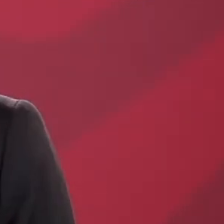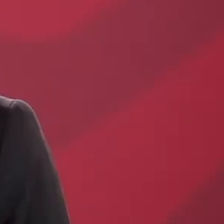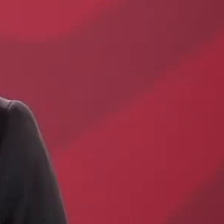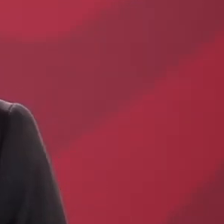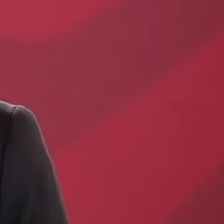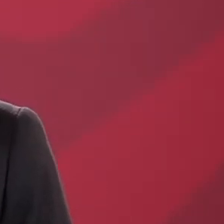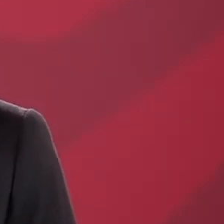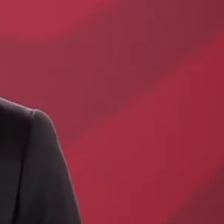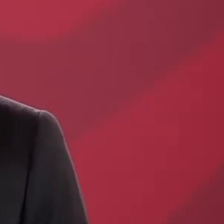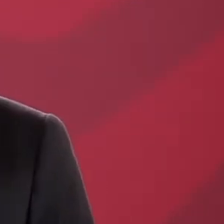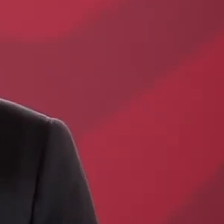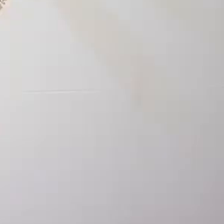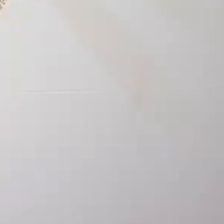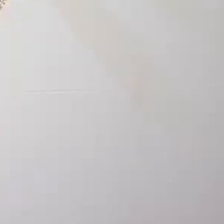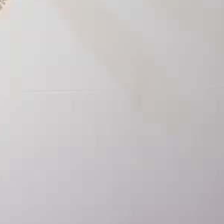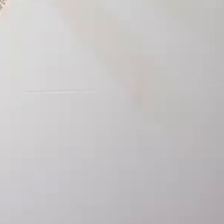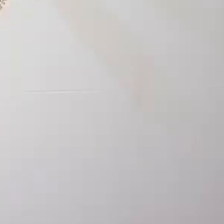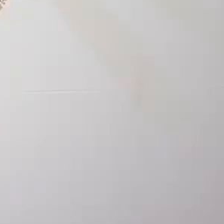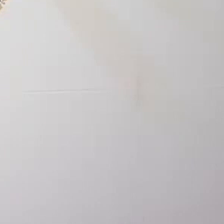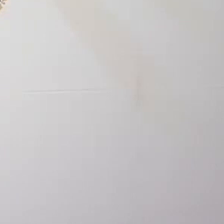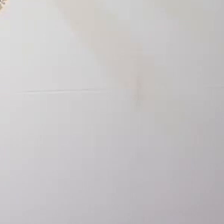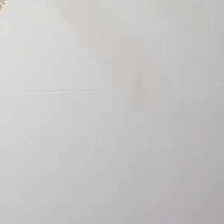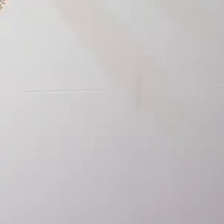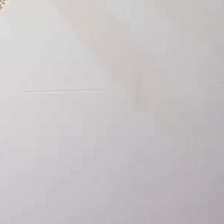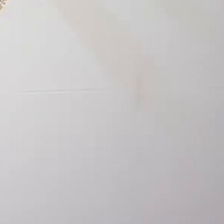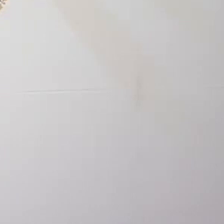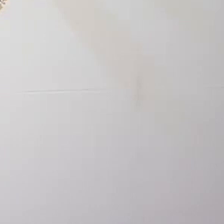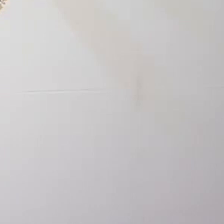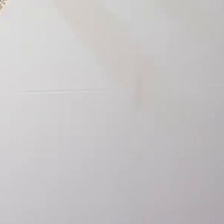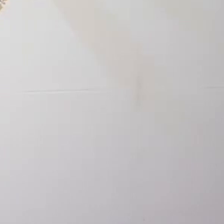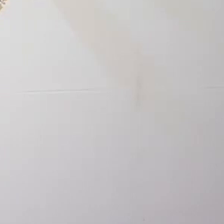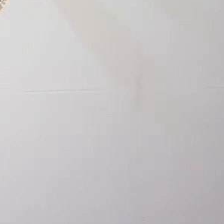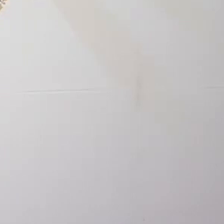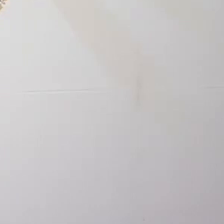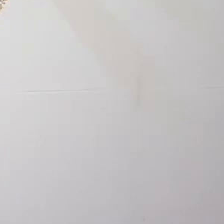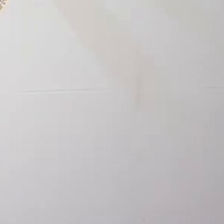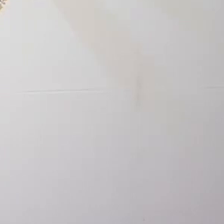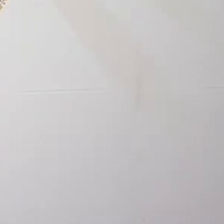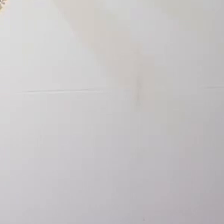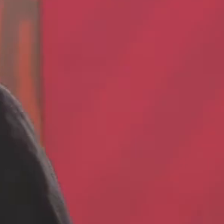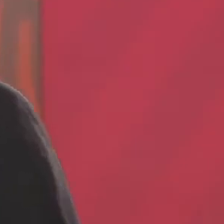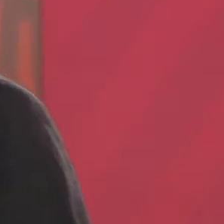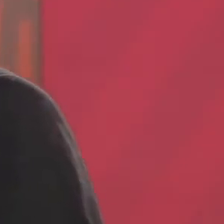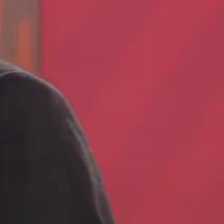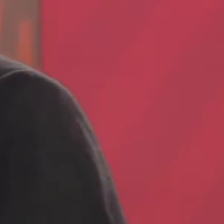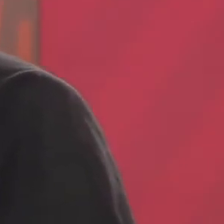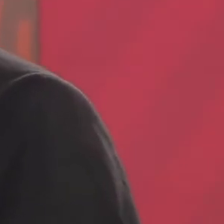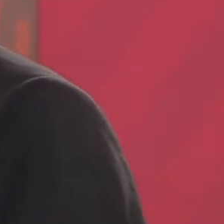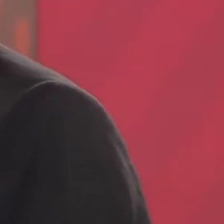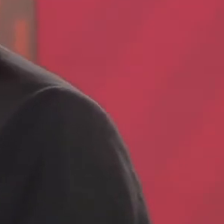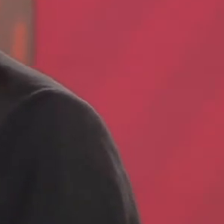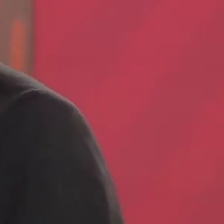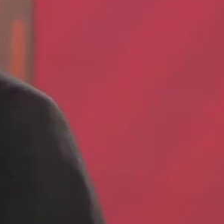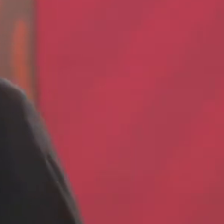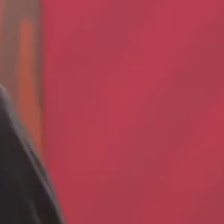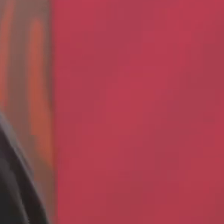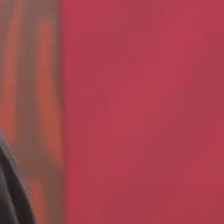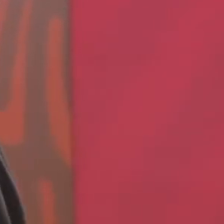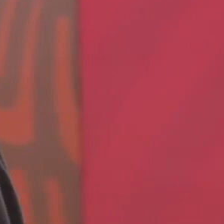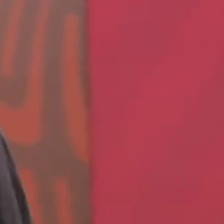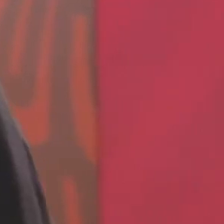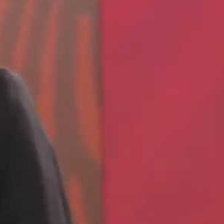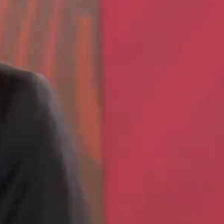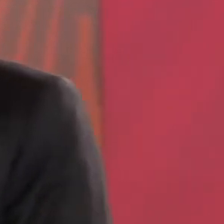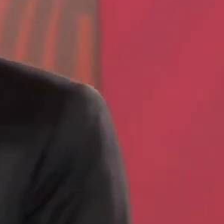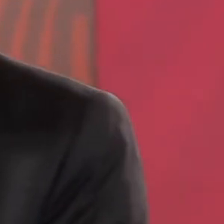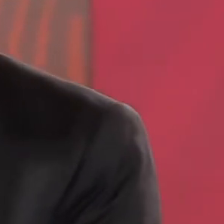es que no nos están dando lo que nos corresponde, o porque nosotros somos opositores al presidente,